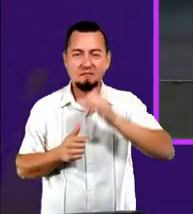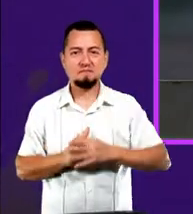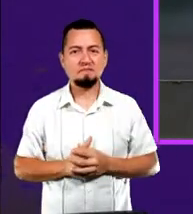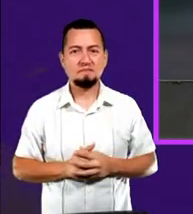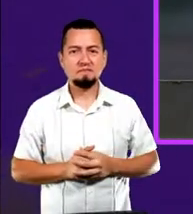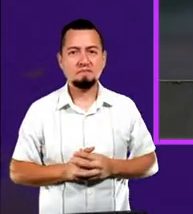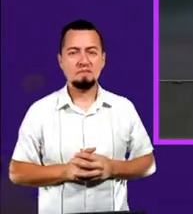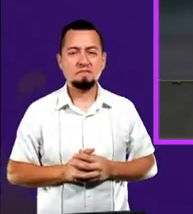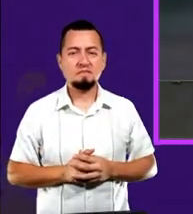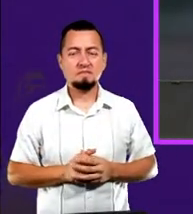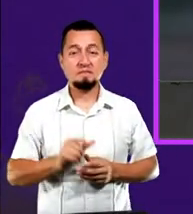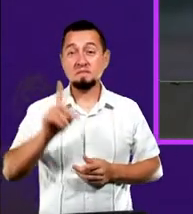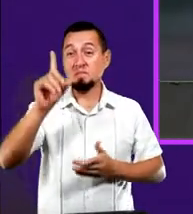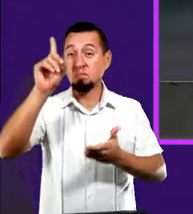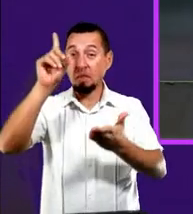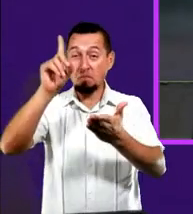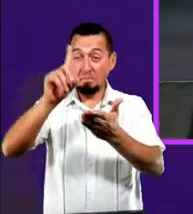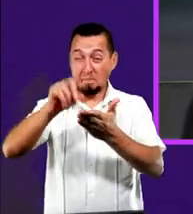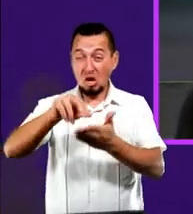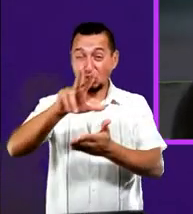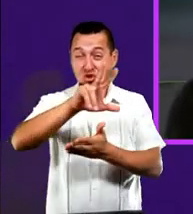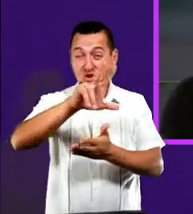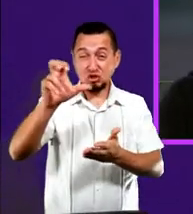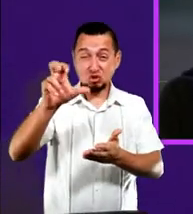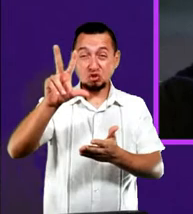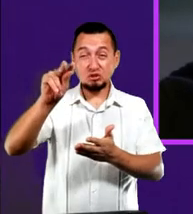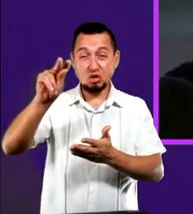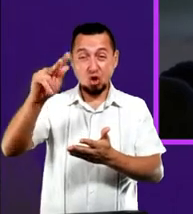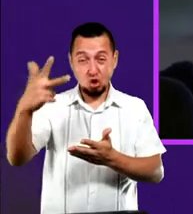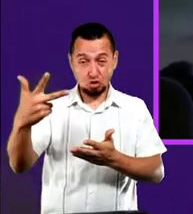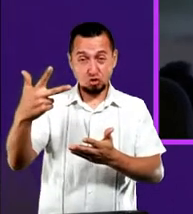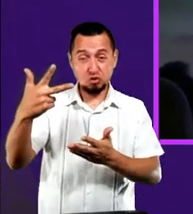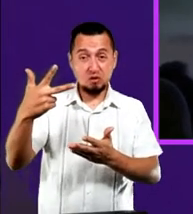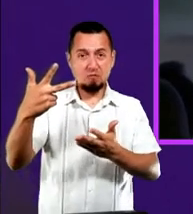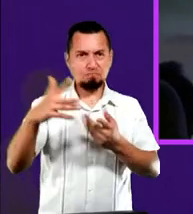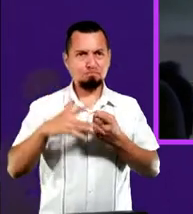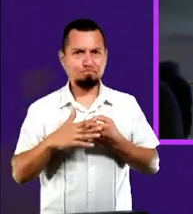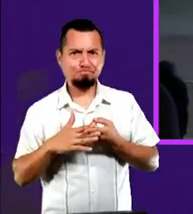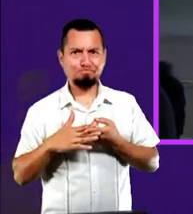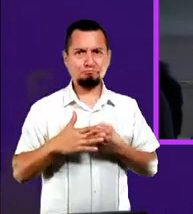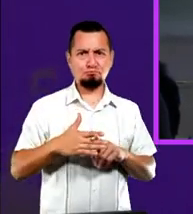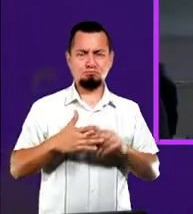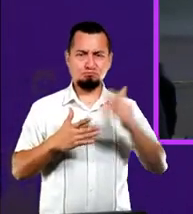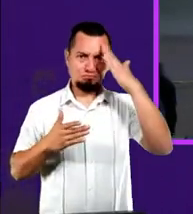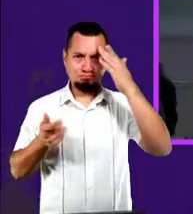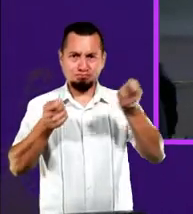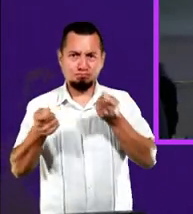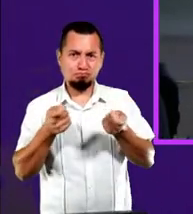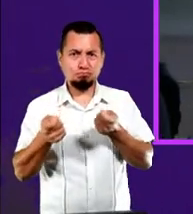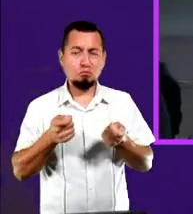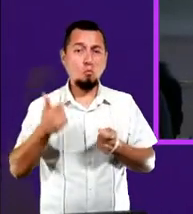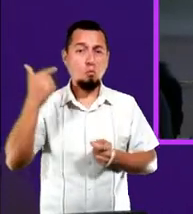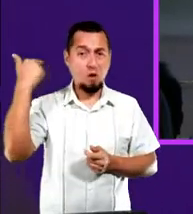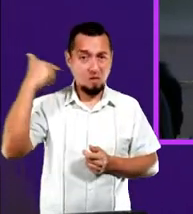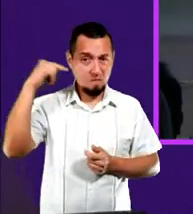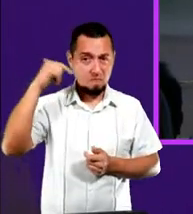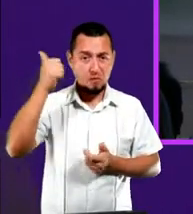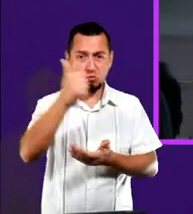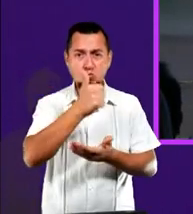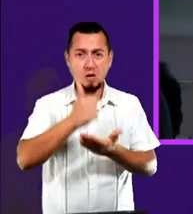1888 empieza la conectividad Guadalajara-Ciudad de México con el ferrocarril.